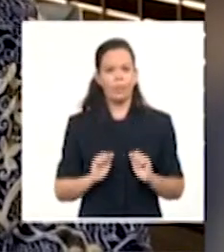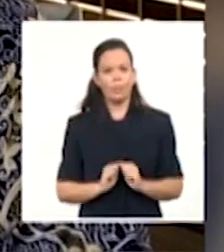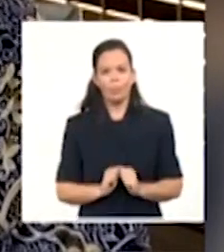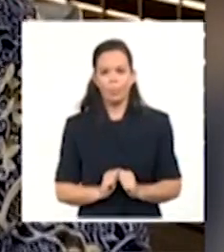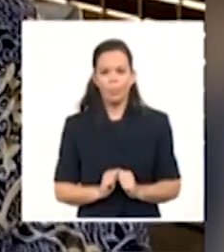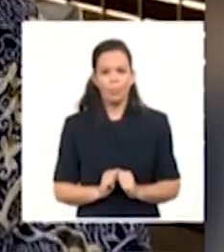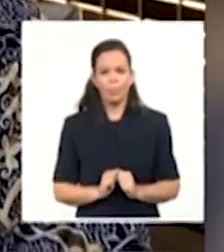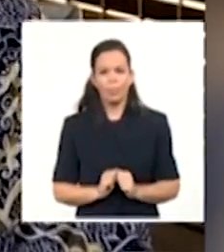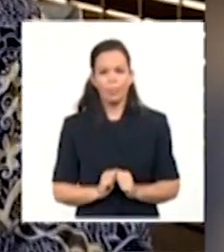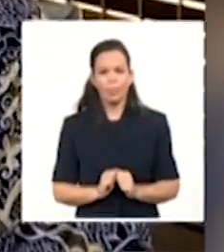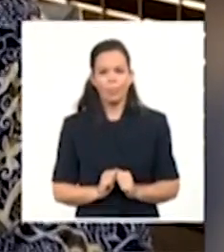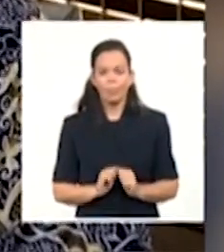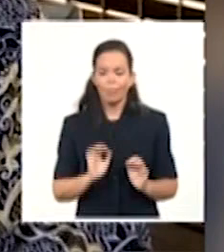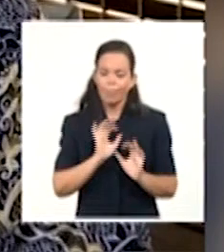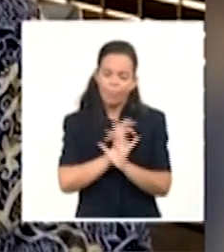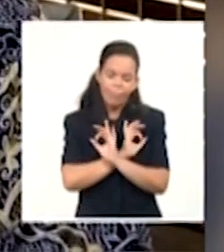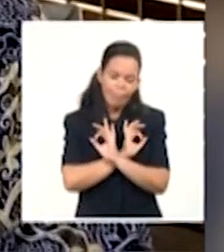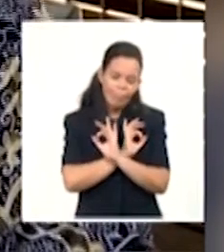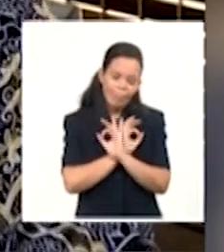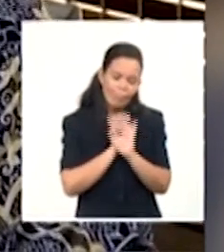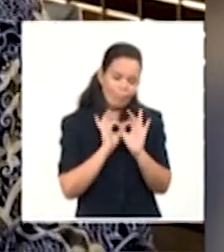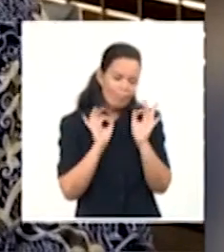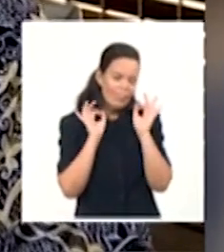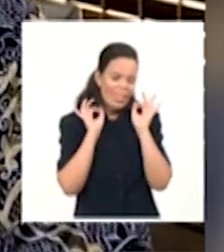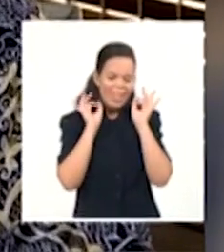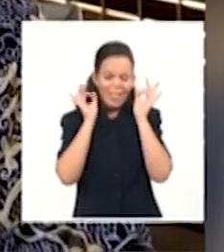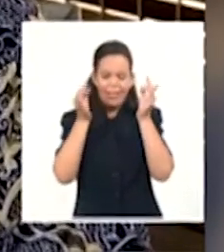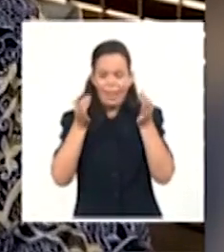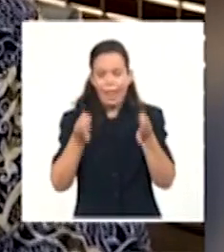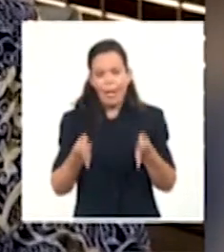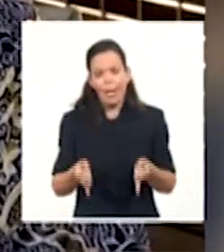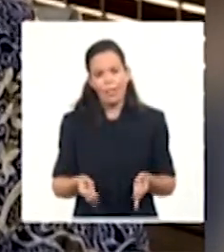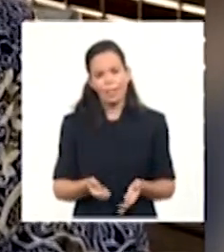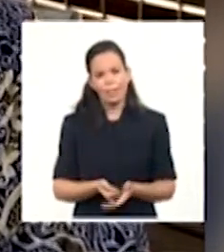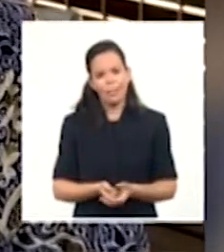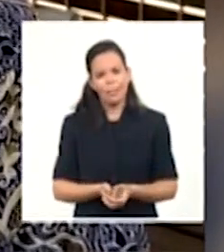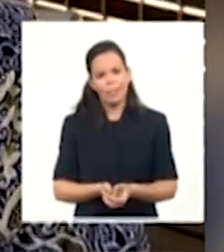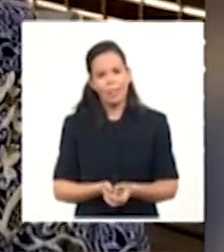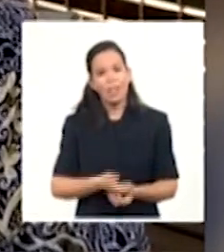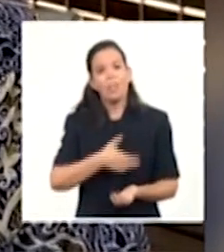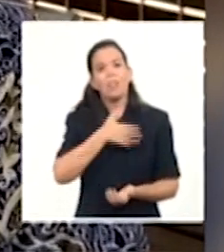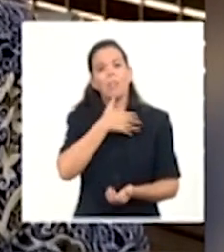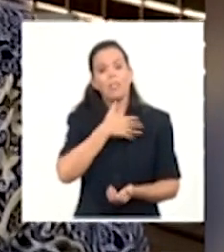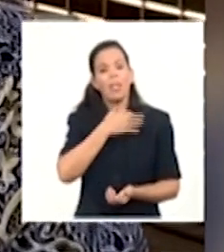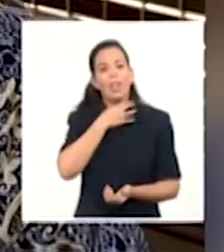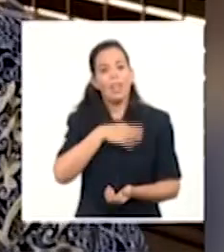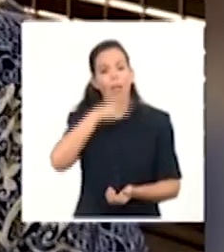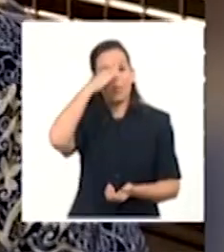chica. Que si hubiera podido dirigir un país con recursos, lo que hubiera hecho